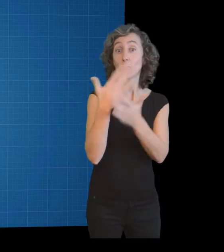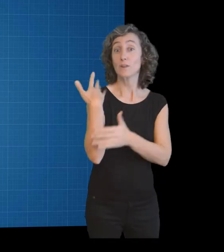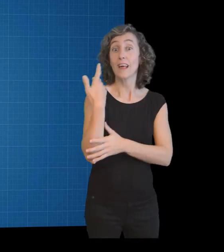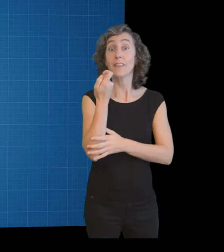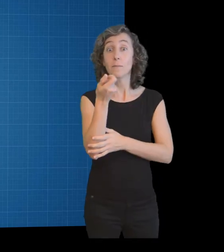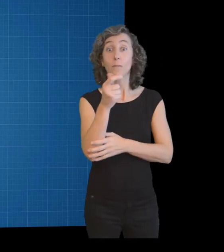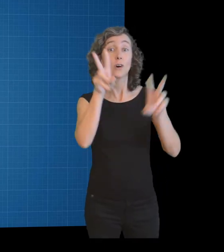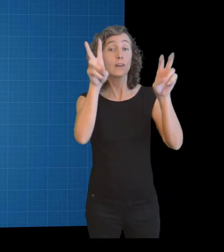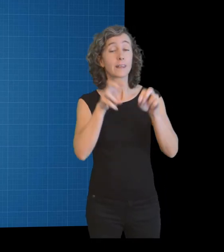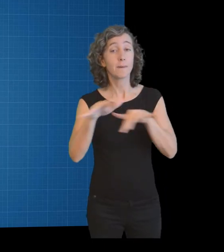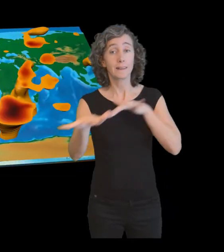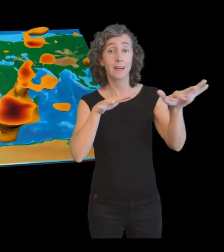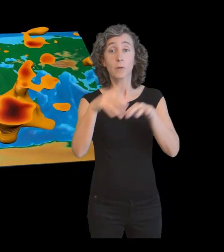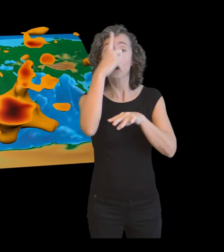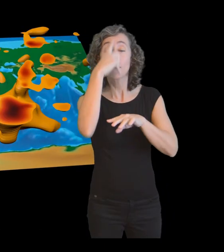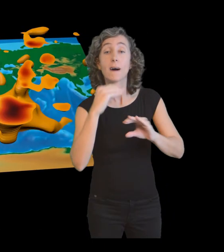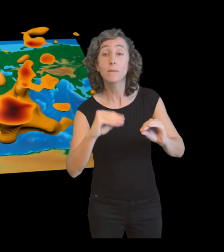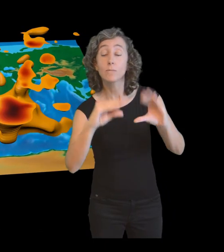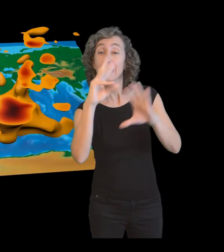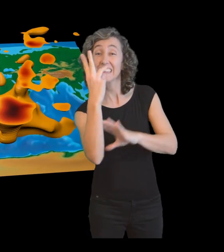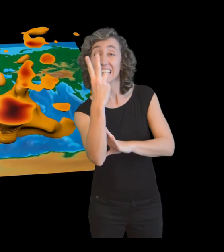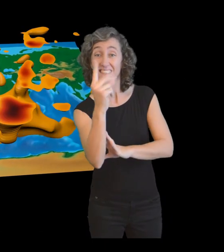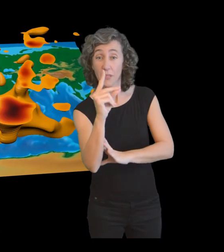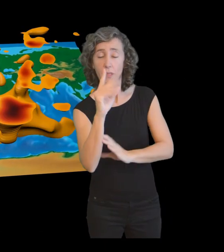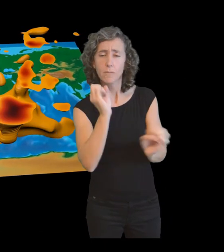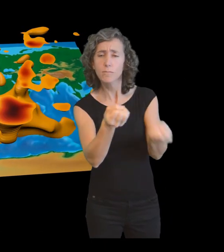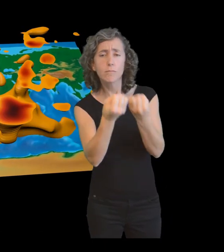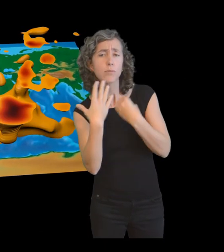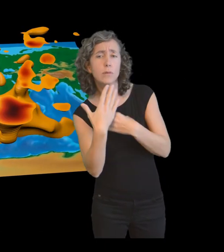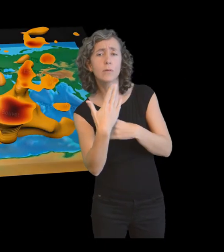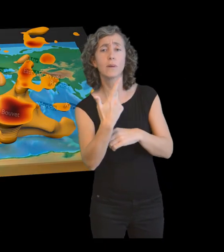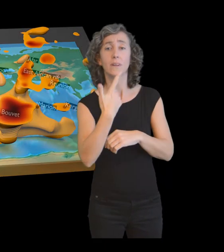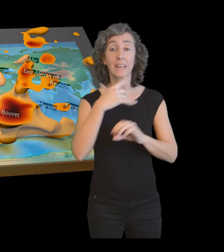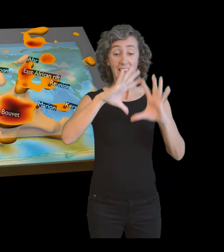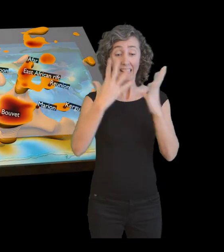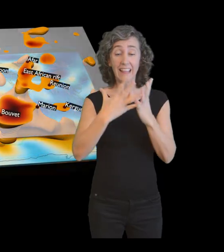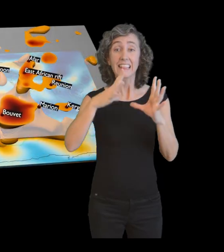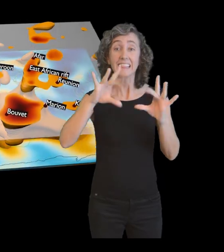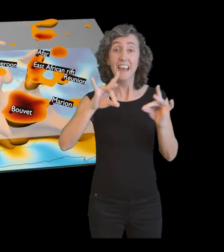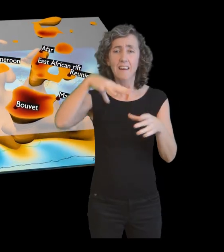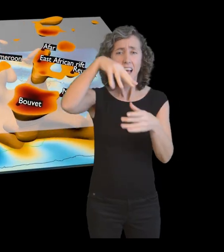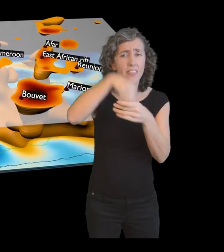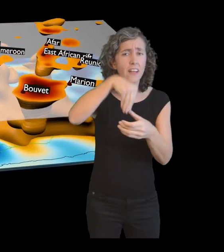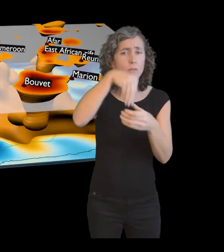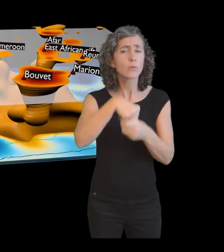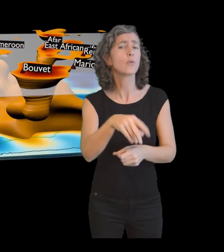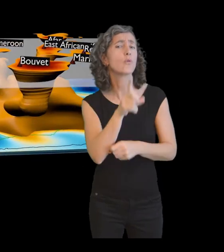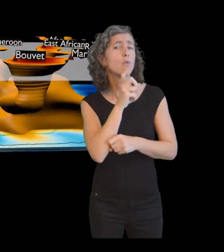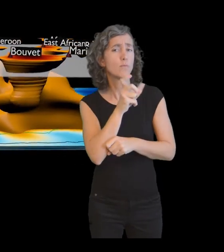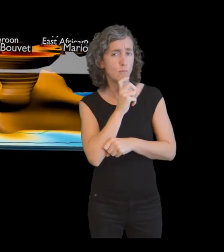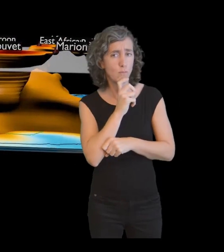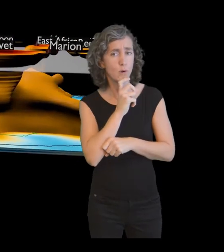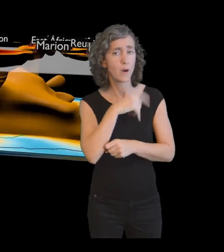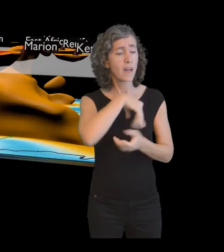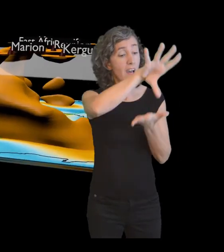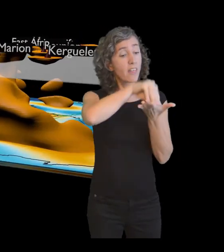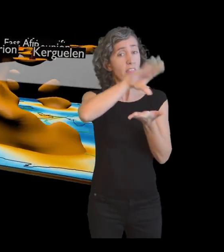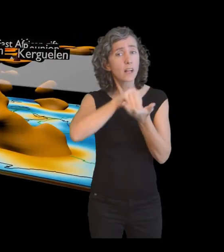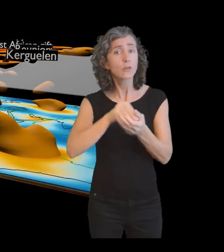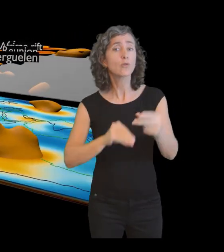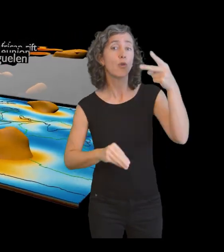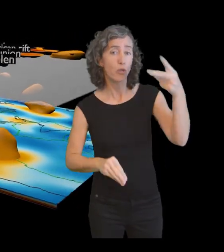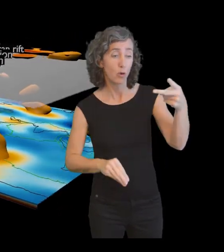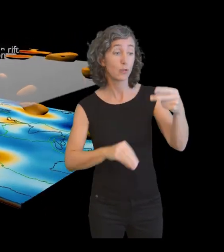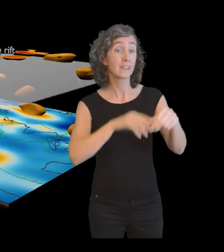Estudos recentes de tomografía sísmica revelannos unha nova imaxe da estrutura interna da Terra a partir da lectura dos tempos